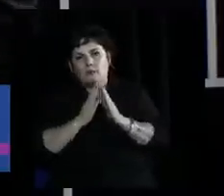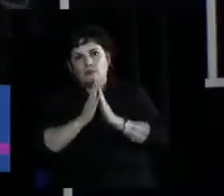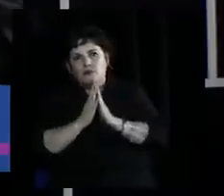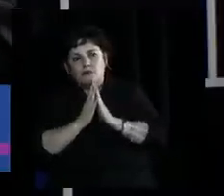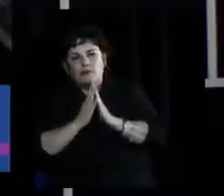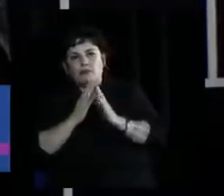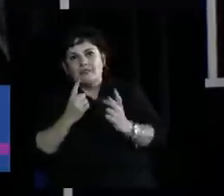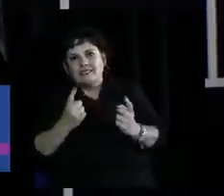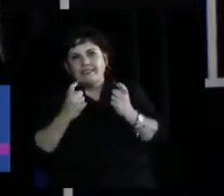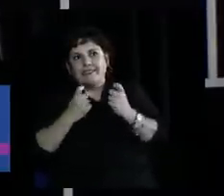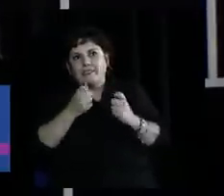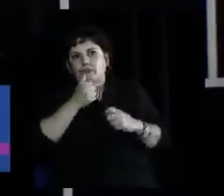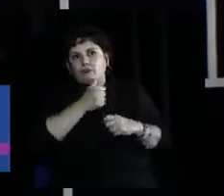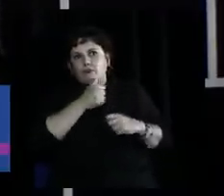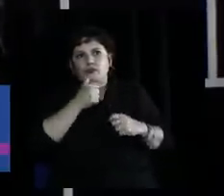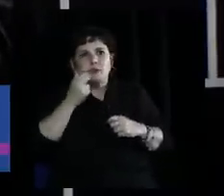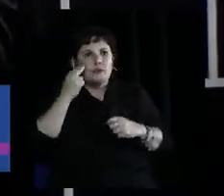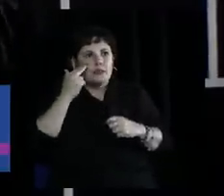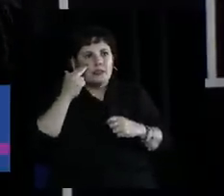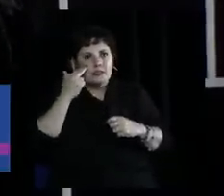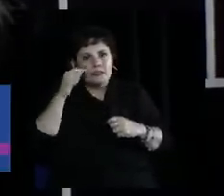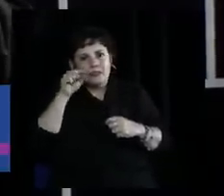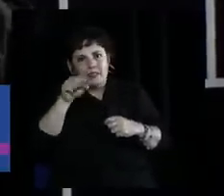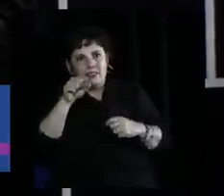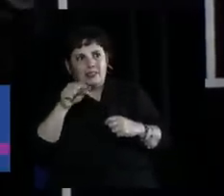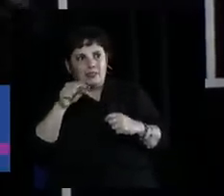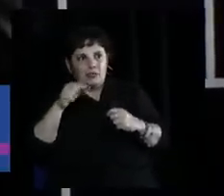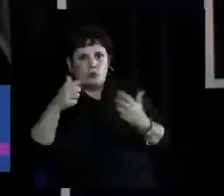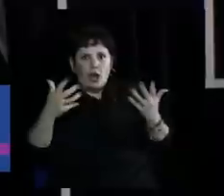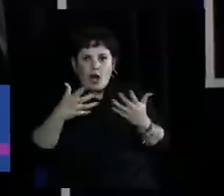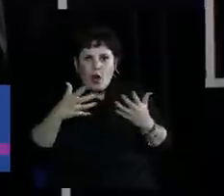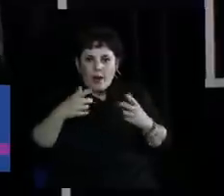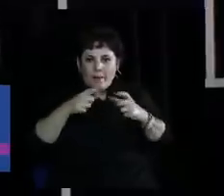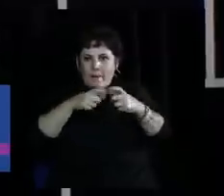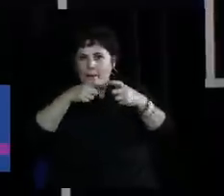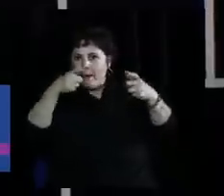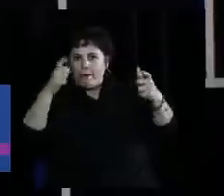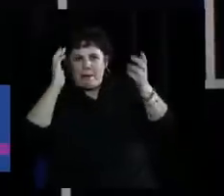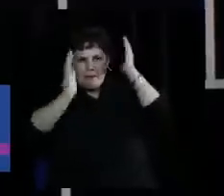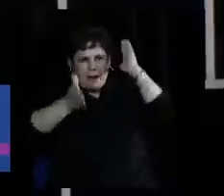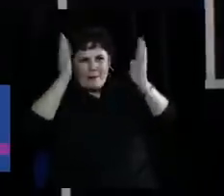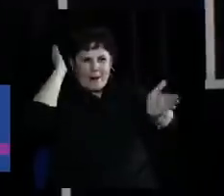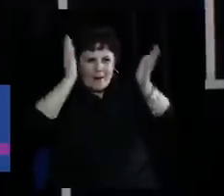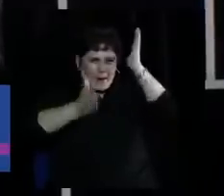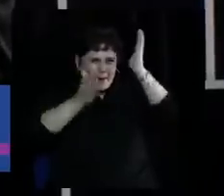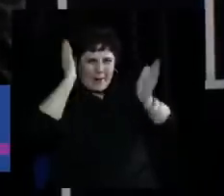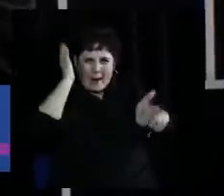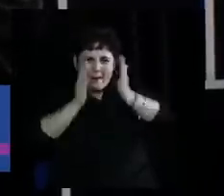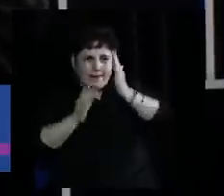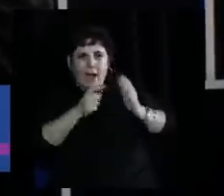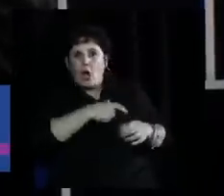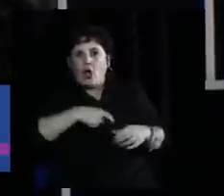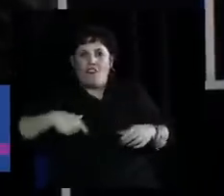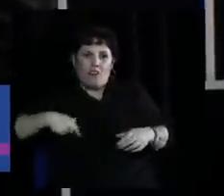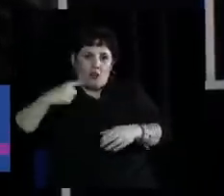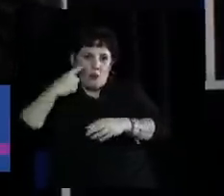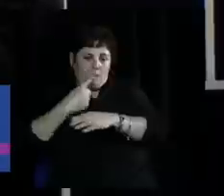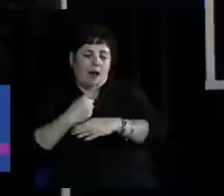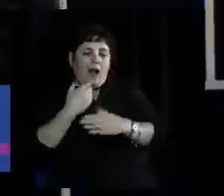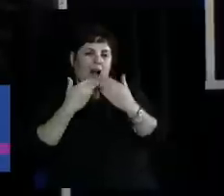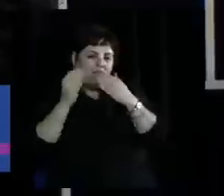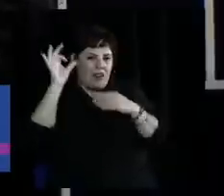es necesario que haya una solución política a esto que se está procesando con una enorme represión gubernamental. De eso vamos a hablar con Iván Cepeda en el